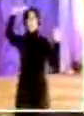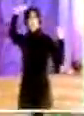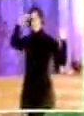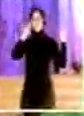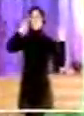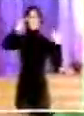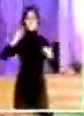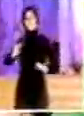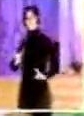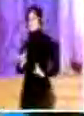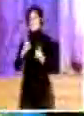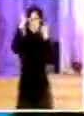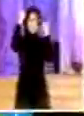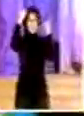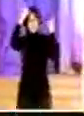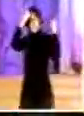primera.